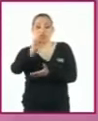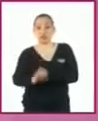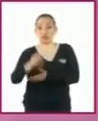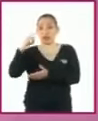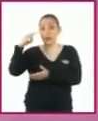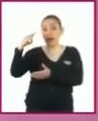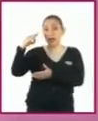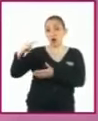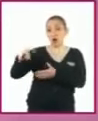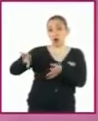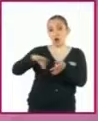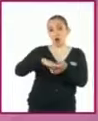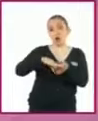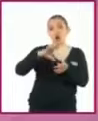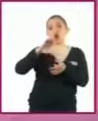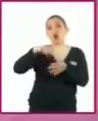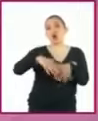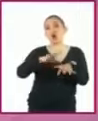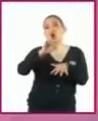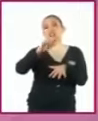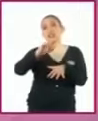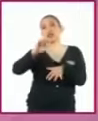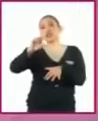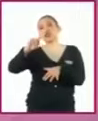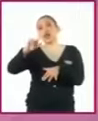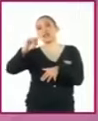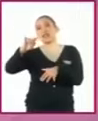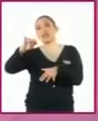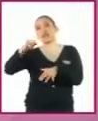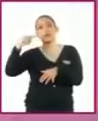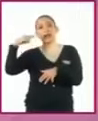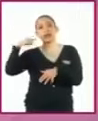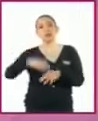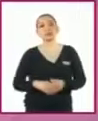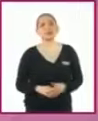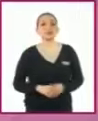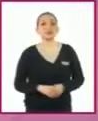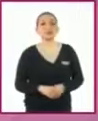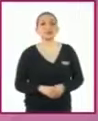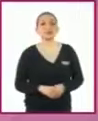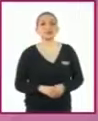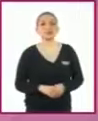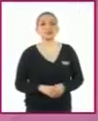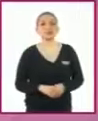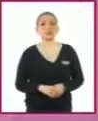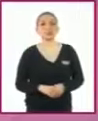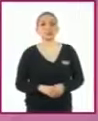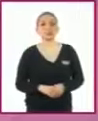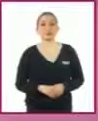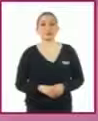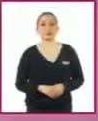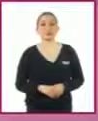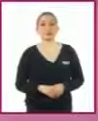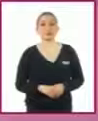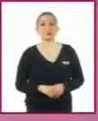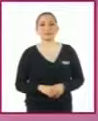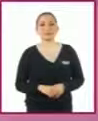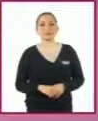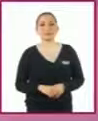Veracruz, de la costa de Sotavento, en Veracruz. Soy marinero, por ti seré, por ti seré, por ti seré. Una